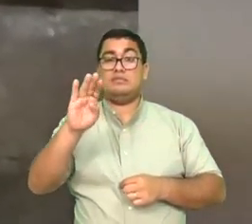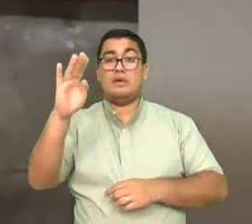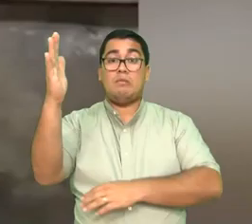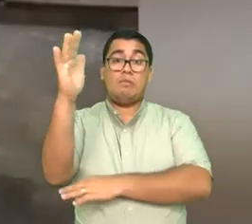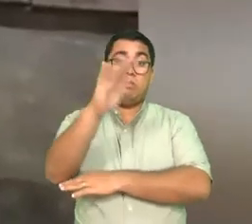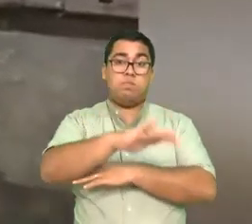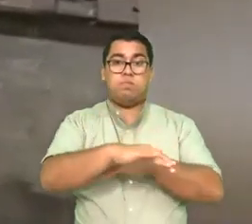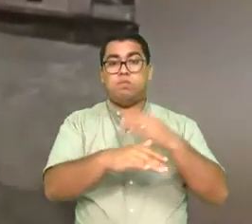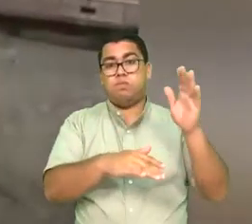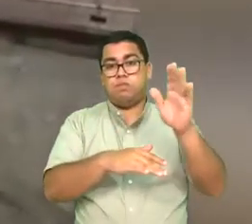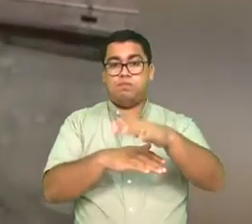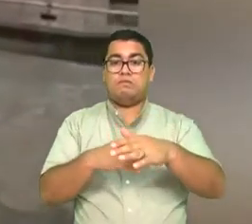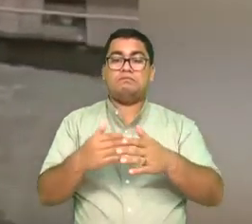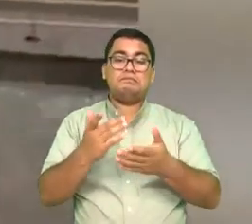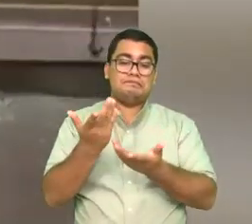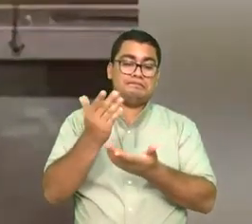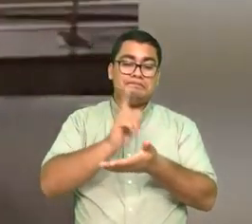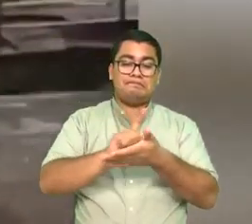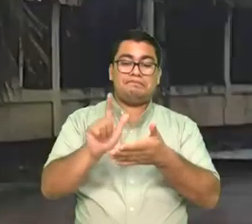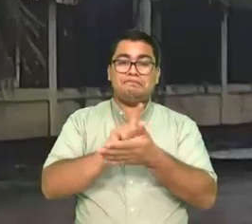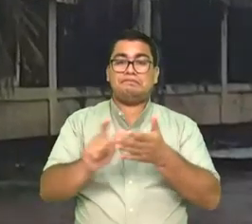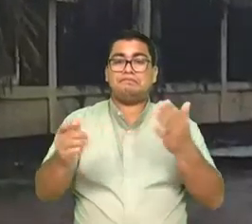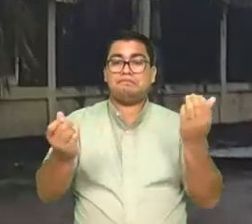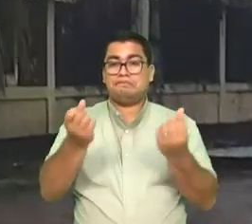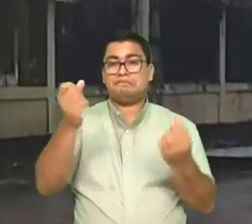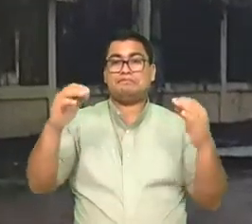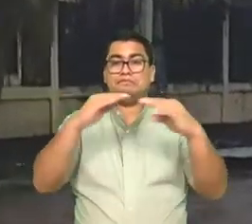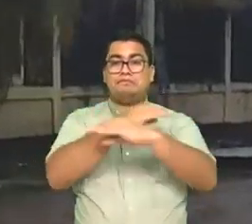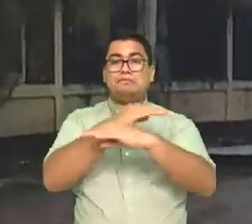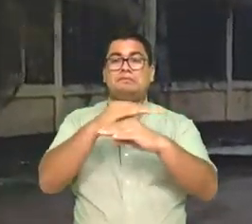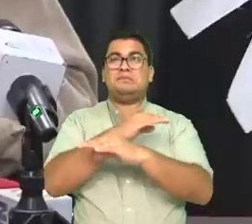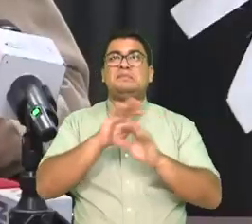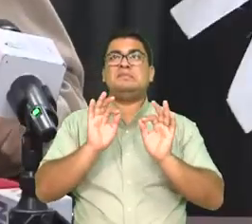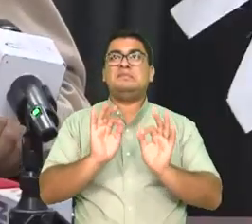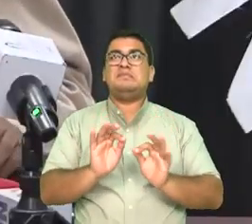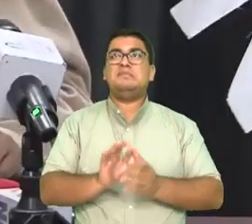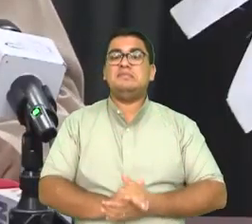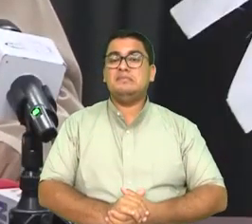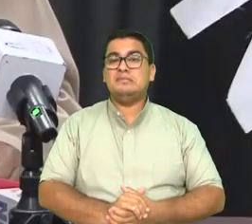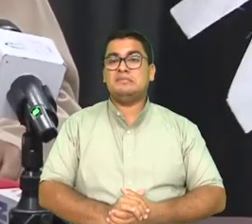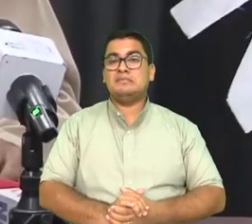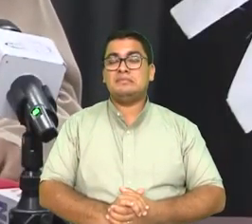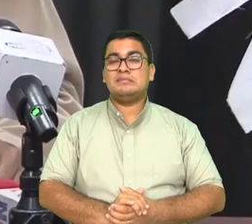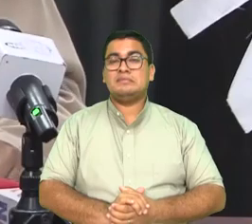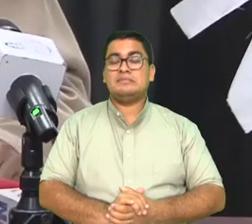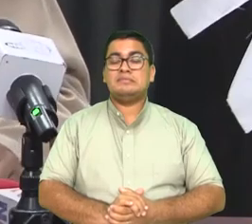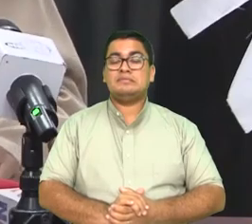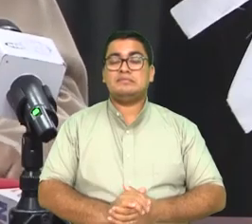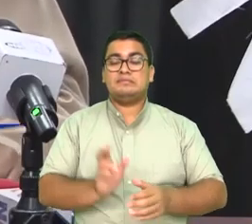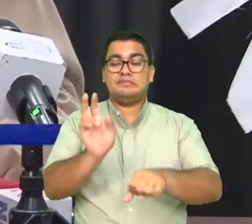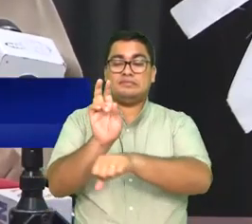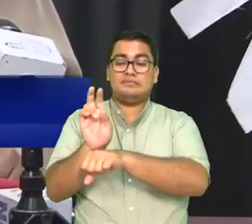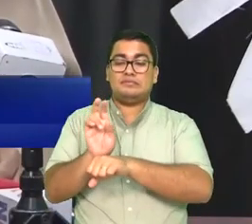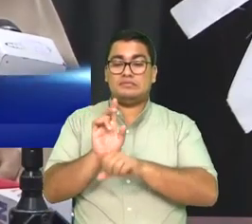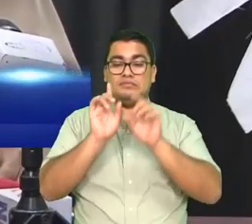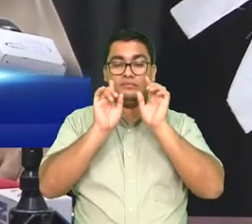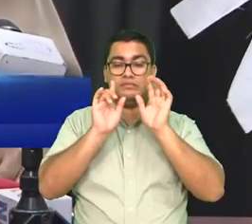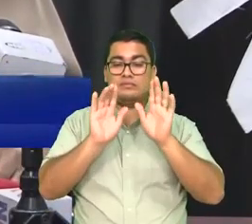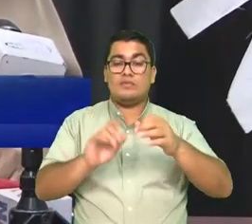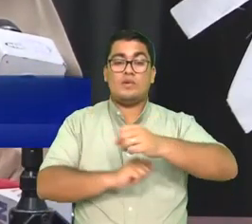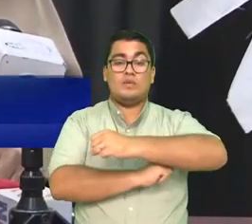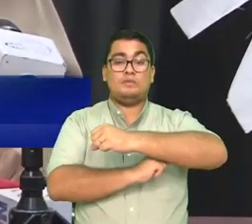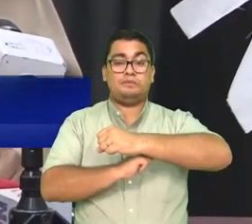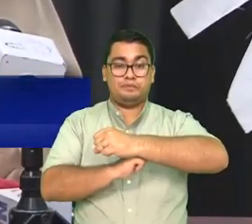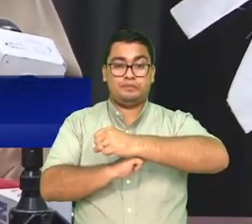para restablecer la comunicación vial. Se mantiene el monitoreo de los puentes en la